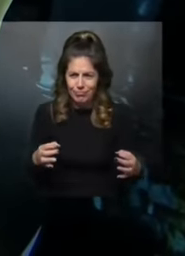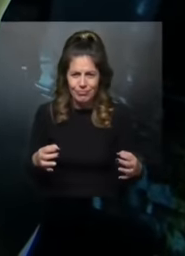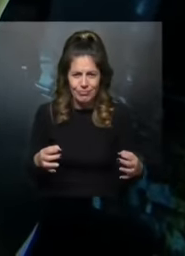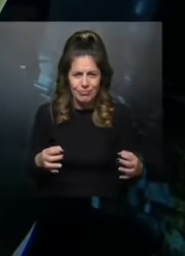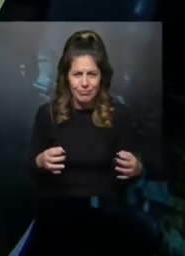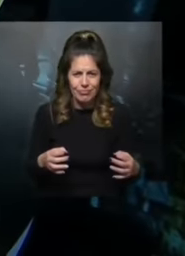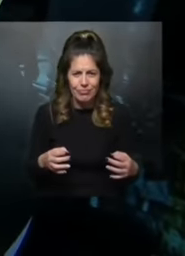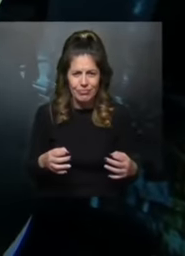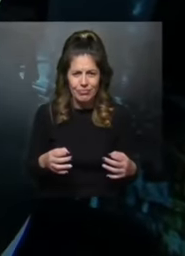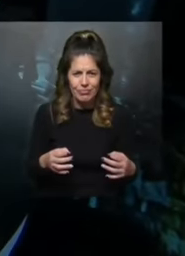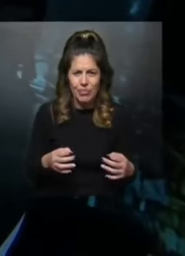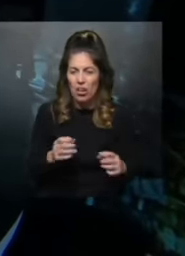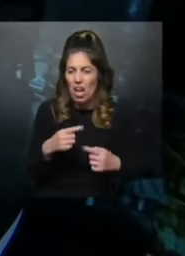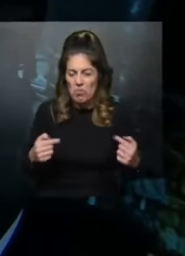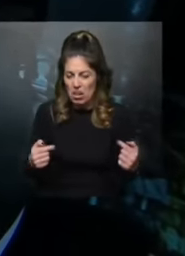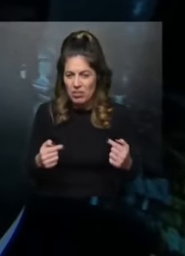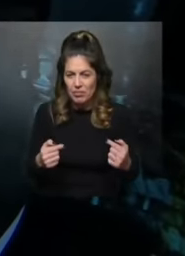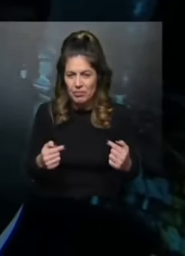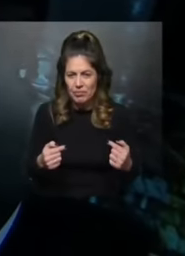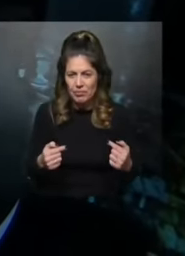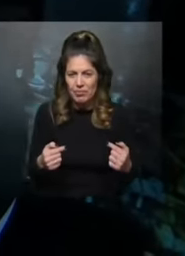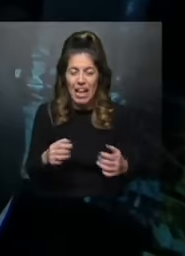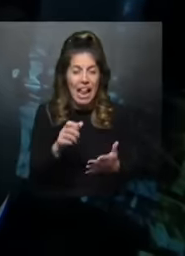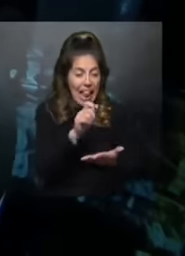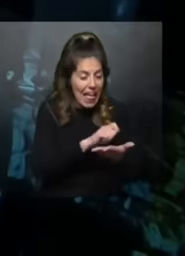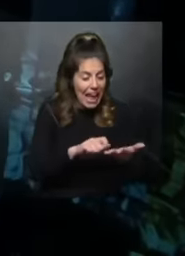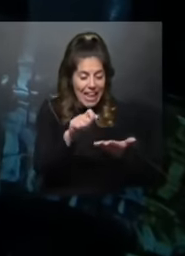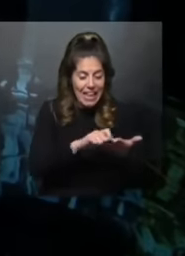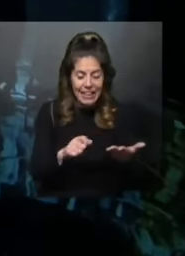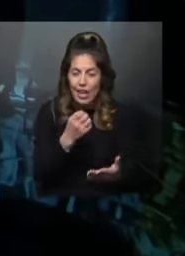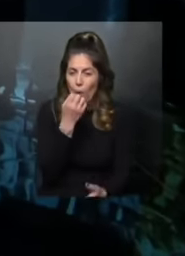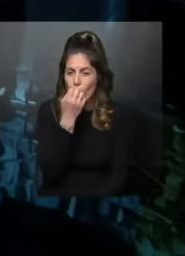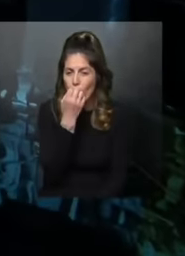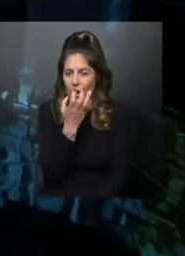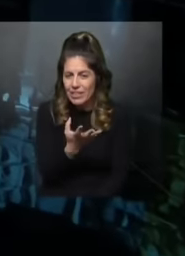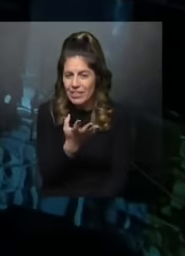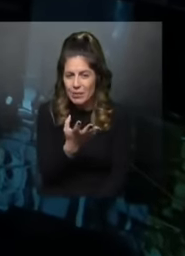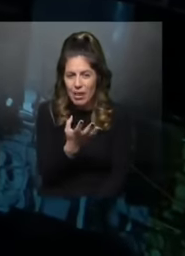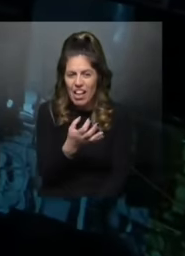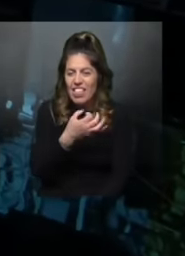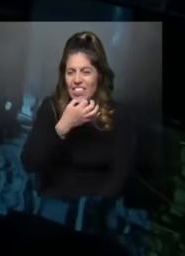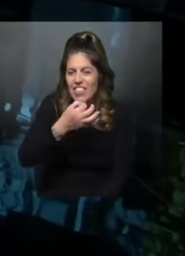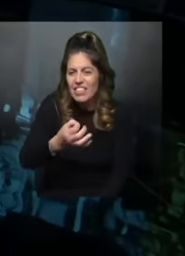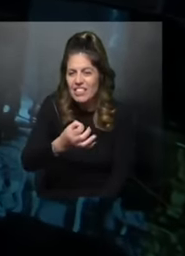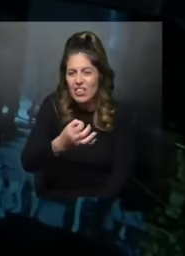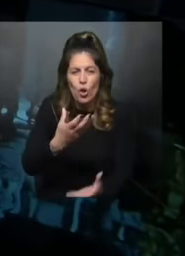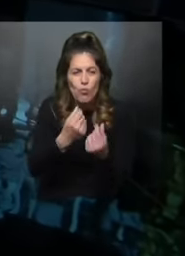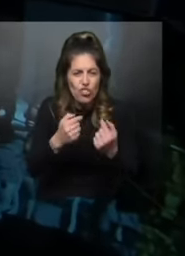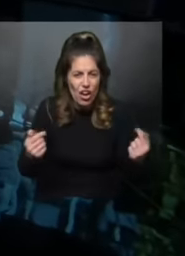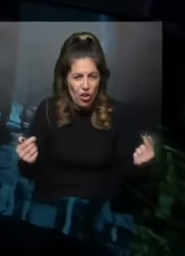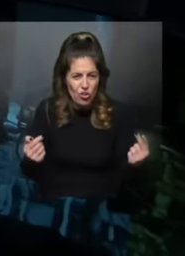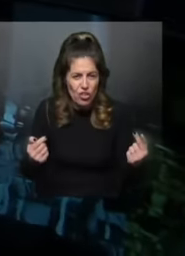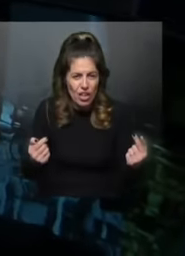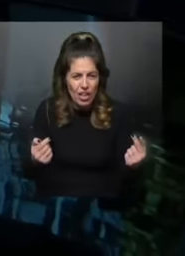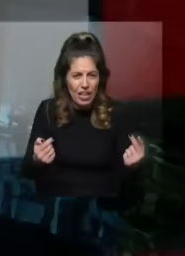con algún loop, algún recurso. Sí, sí. Las letras buenísimas, bueno, diciendo muchísimas cosas. ¿Y tú una